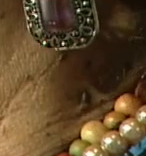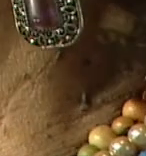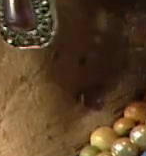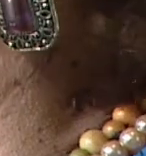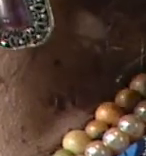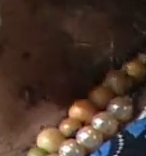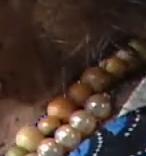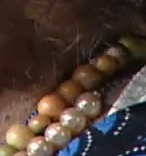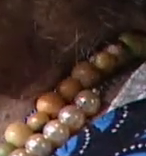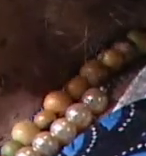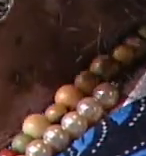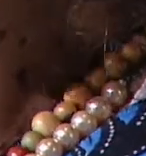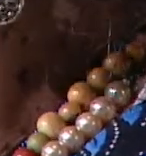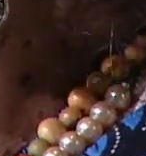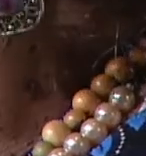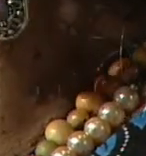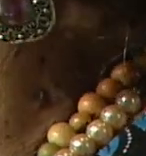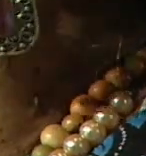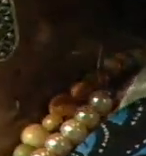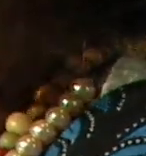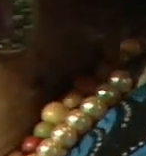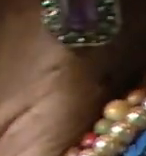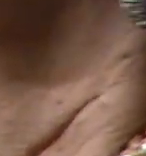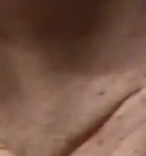nosotros lo hacemos al estilo de los indios chimilas.